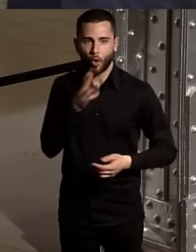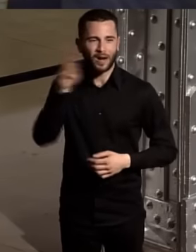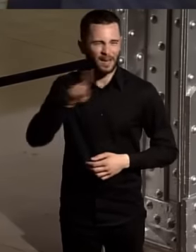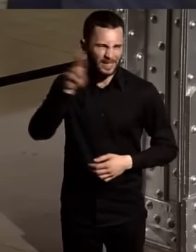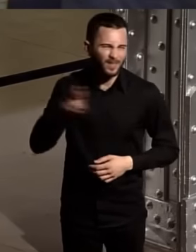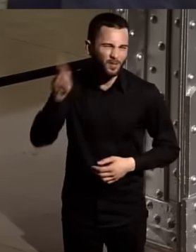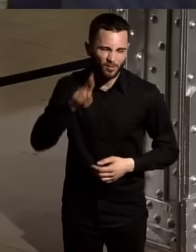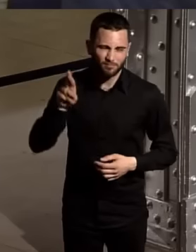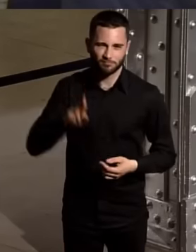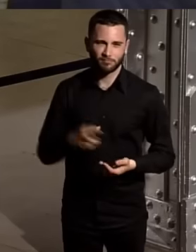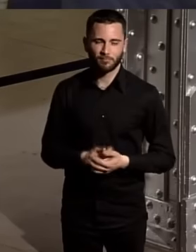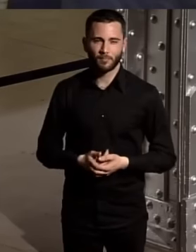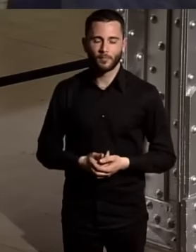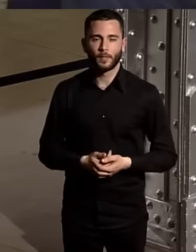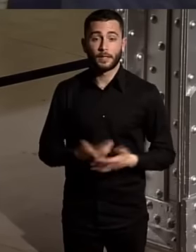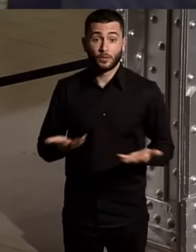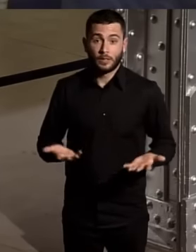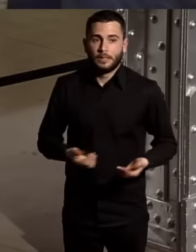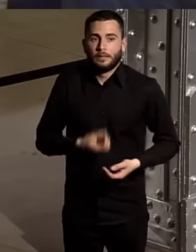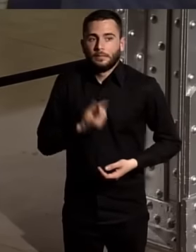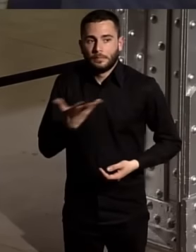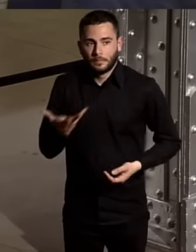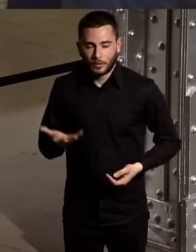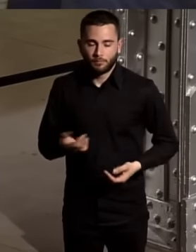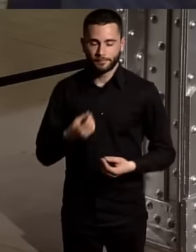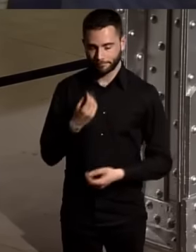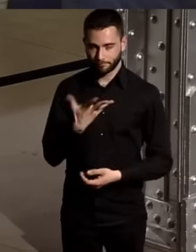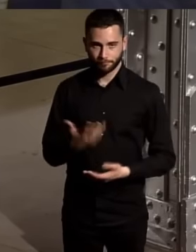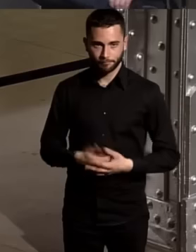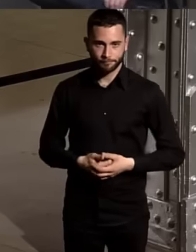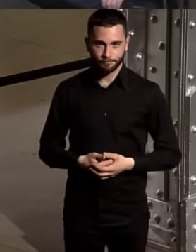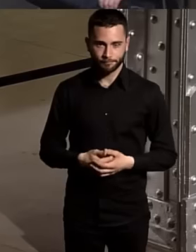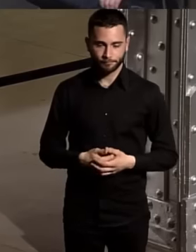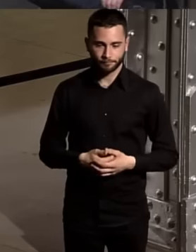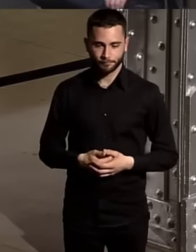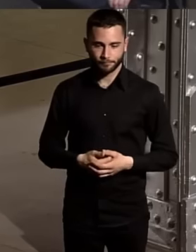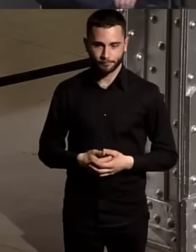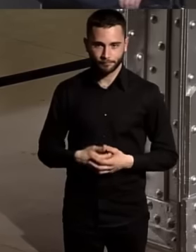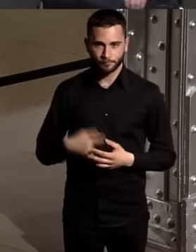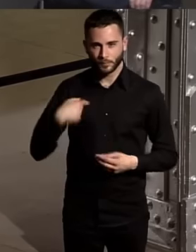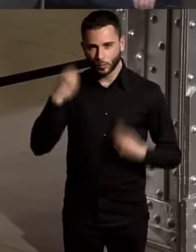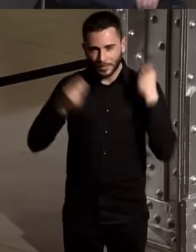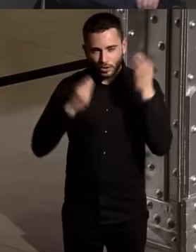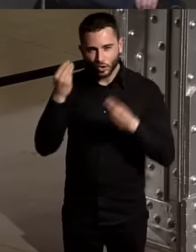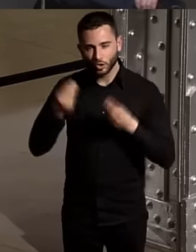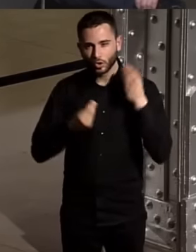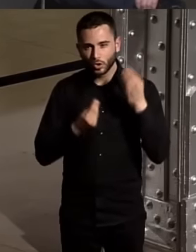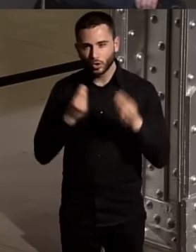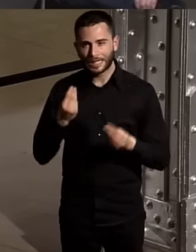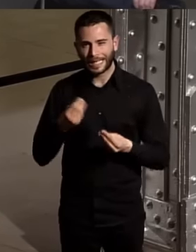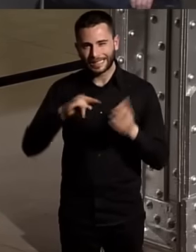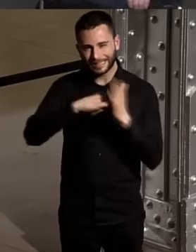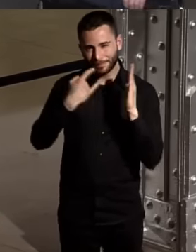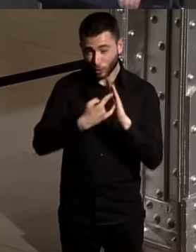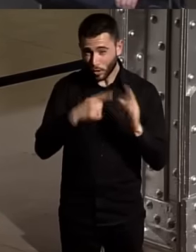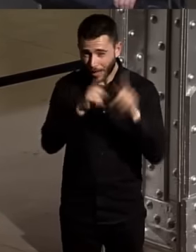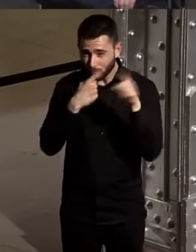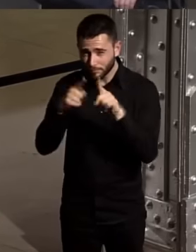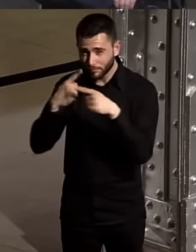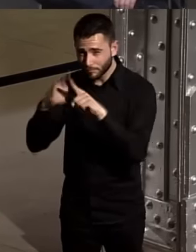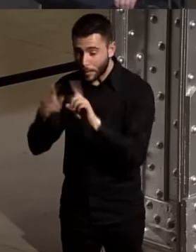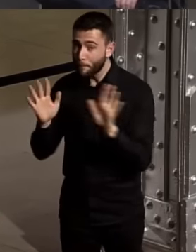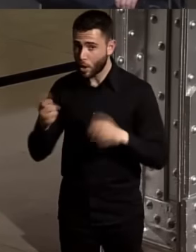repetitivo No claro entonces Bueno a ese nivel está bien Sí yo creo que a nivel de metodológico Aunque es eh Aunque hay diferencias obviamente también hay